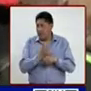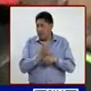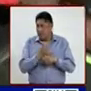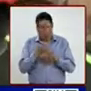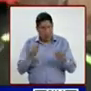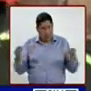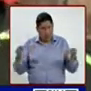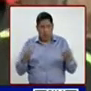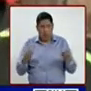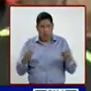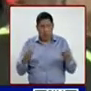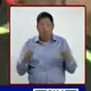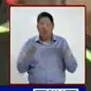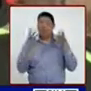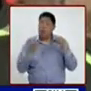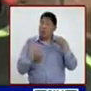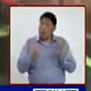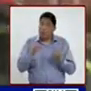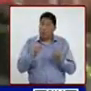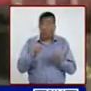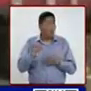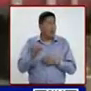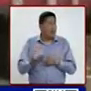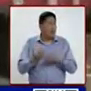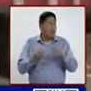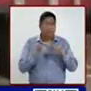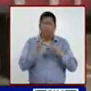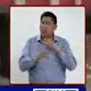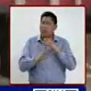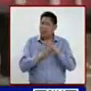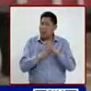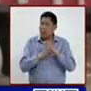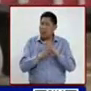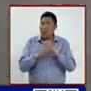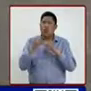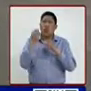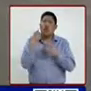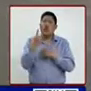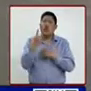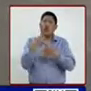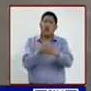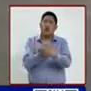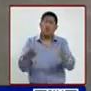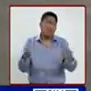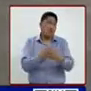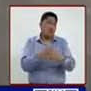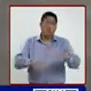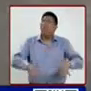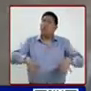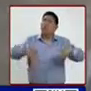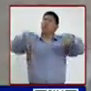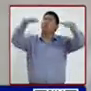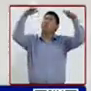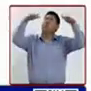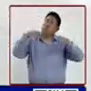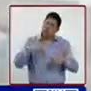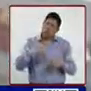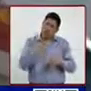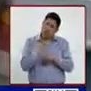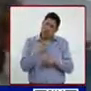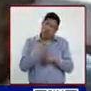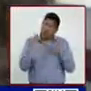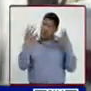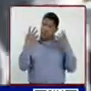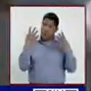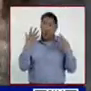contrabando. ¿Cuántos vehículos son? Había un camión y dos cuartos, creo que están llenos de cerveza. ¿Qué dice la familia? ¿Ha